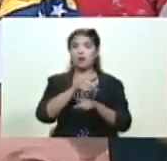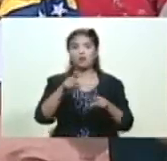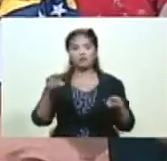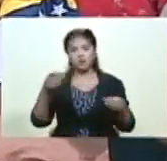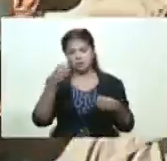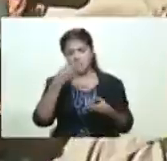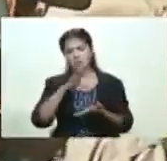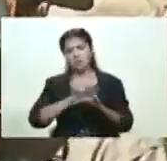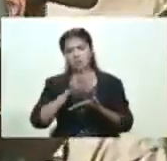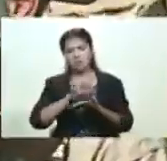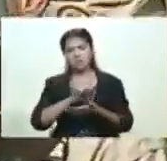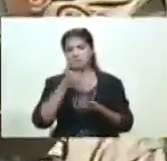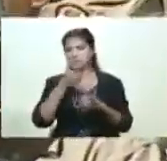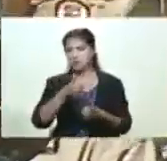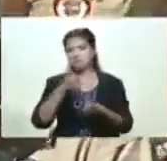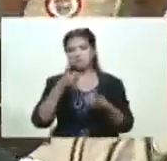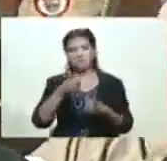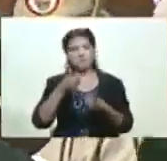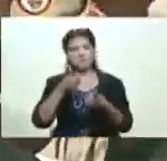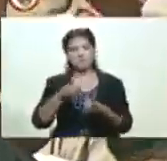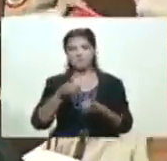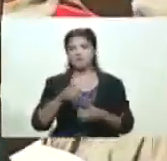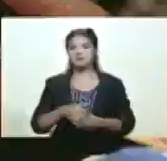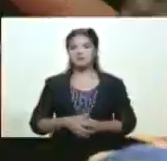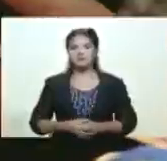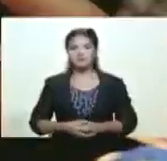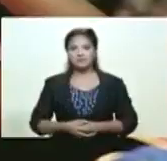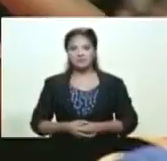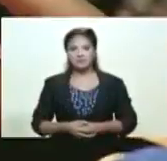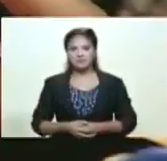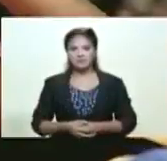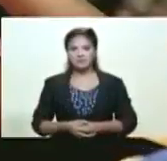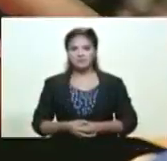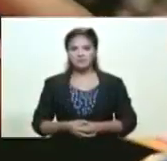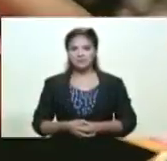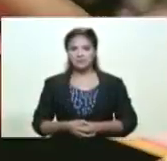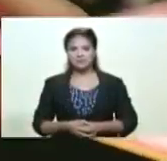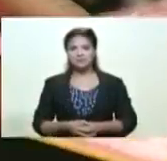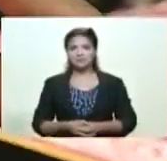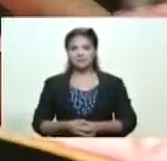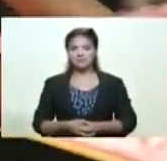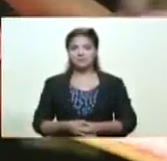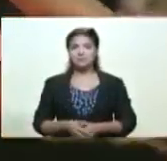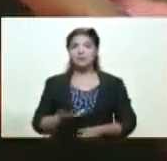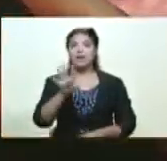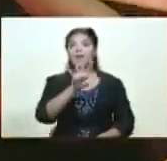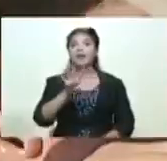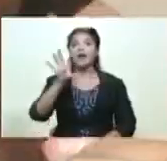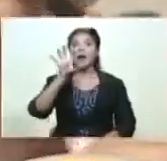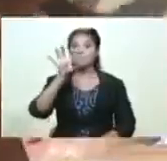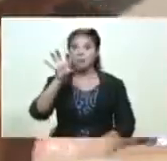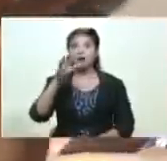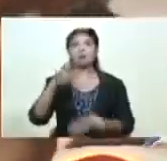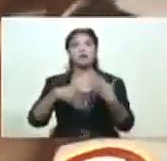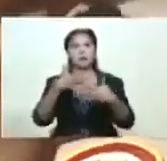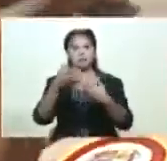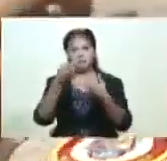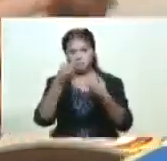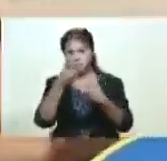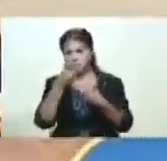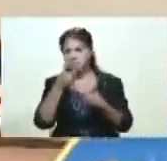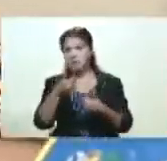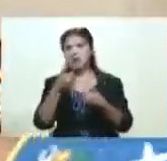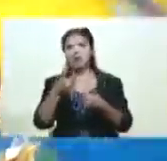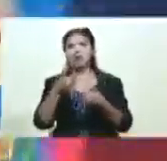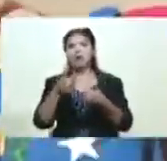muchachos, vamos bien, muchachos y muchachas, la patria va bien, la patria